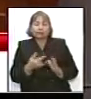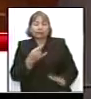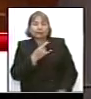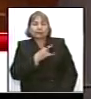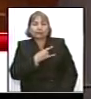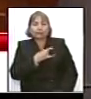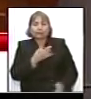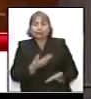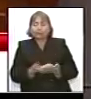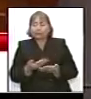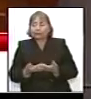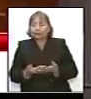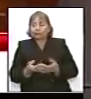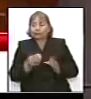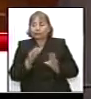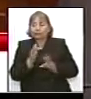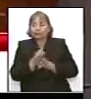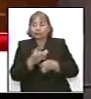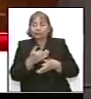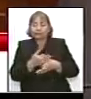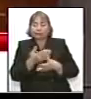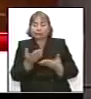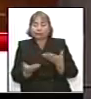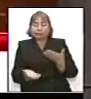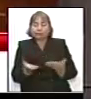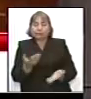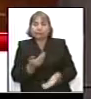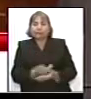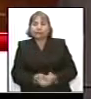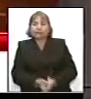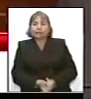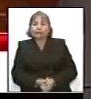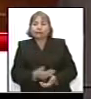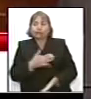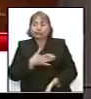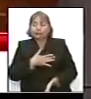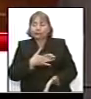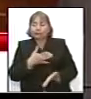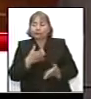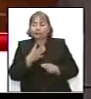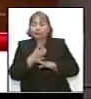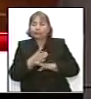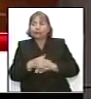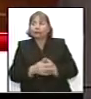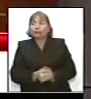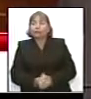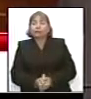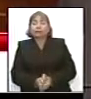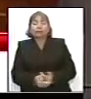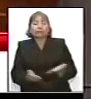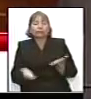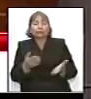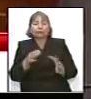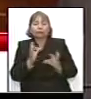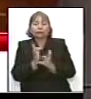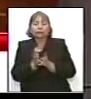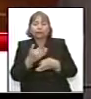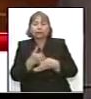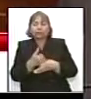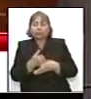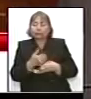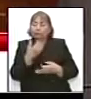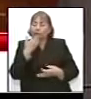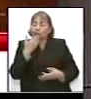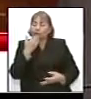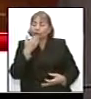universidad en tanto espacio formativo. Lo han dicho algunos colegas míos, San Marcos es un espacio donde se han formado quienes